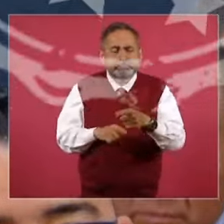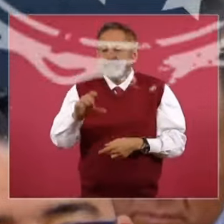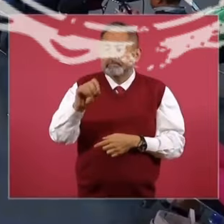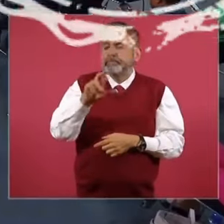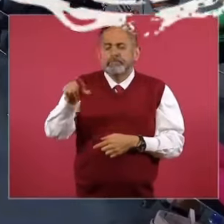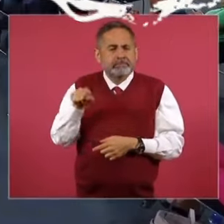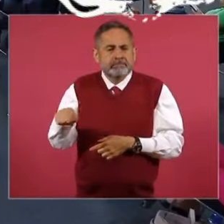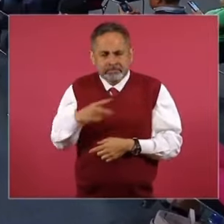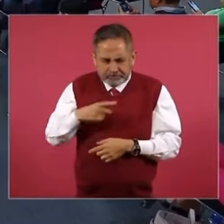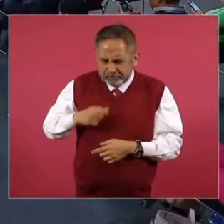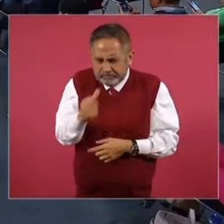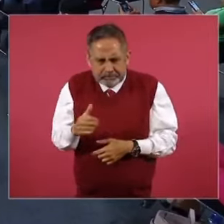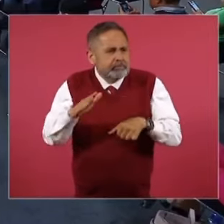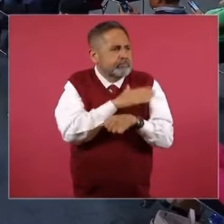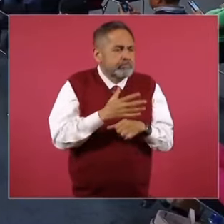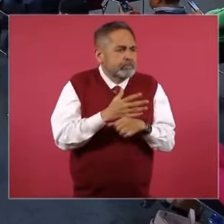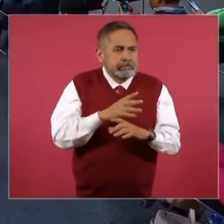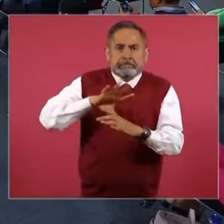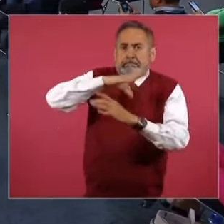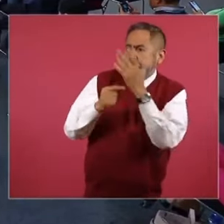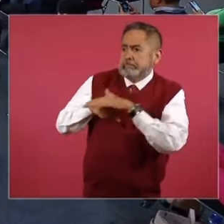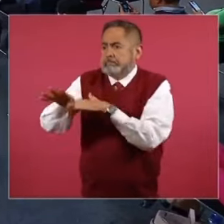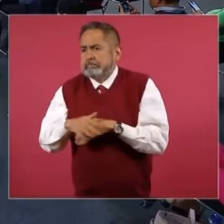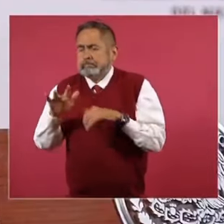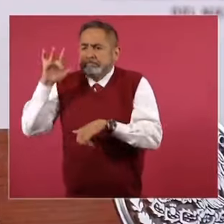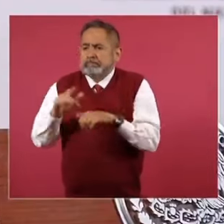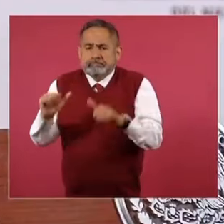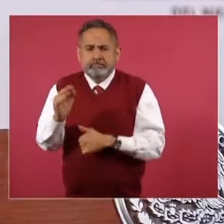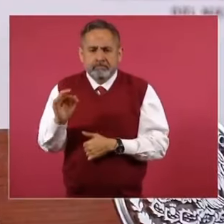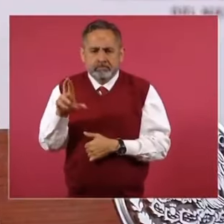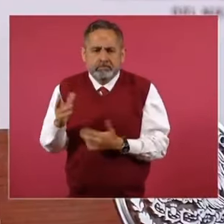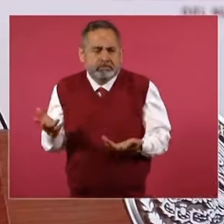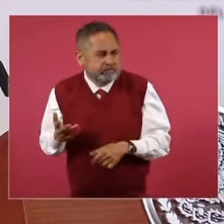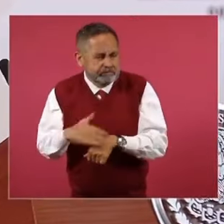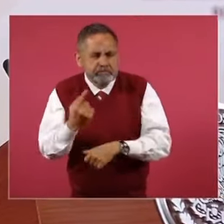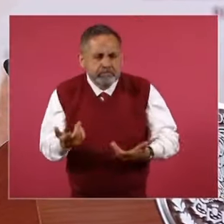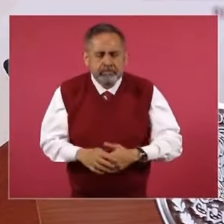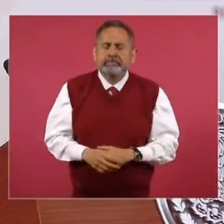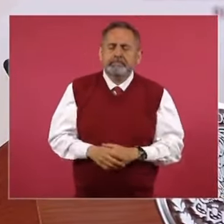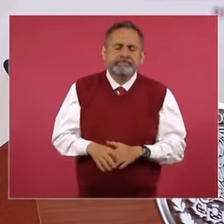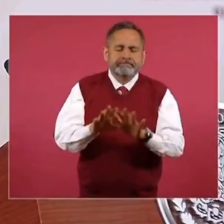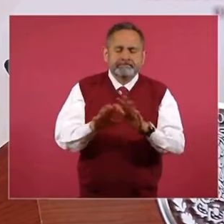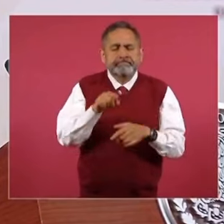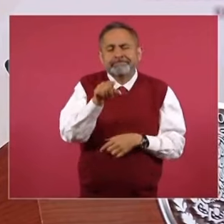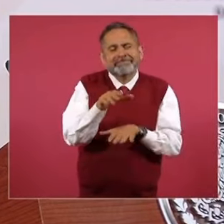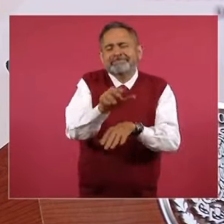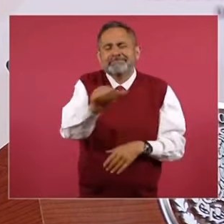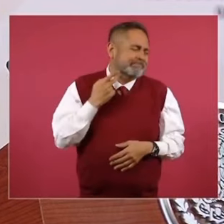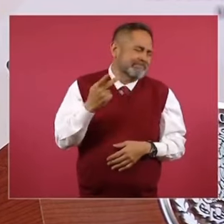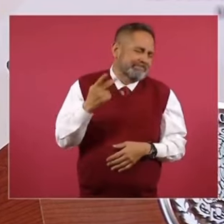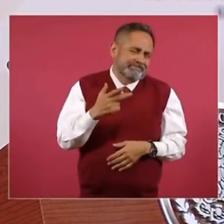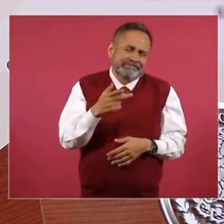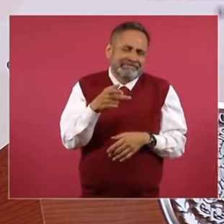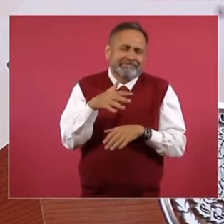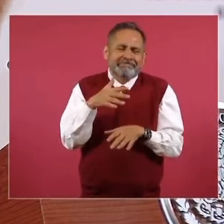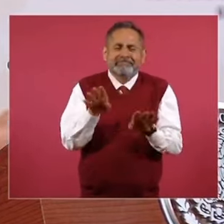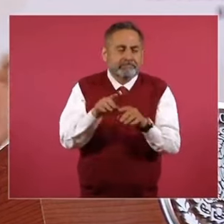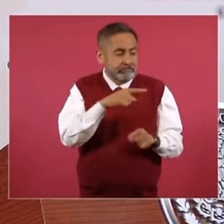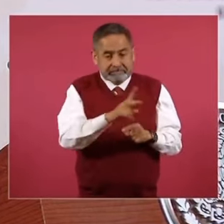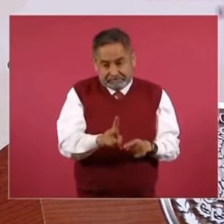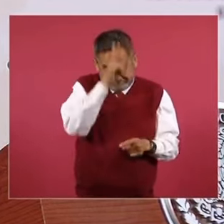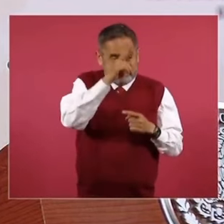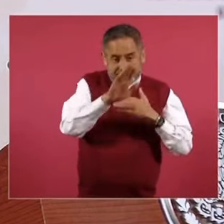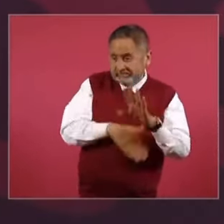Y si Corral no debe, pues, nada a la justicia, ¿por qué cobijarse en un fuero? Es un asunto político. Ya lo explicamos. Es una